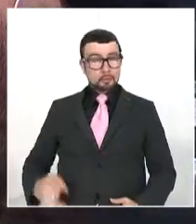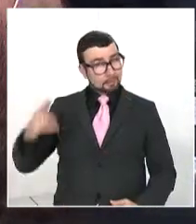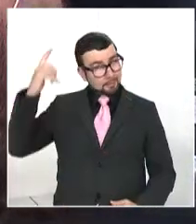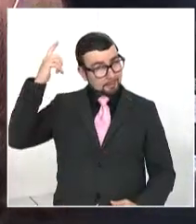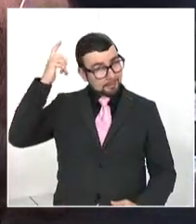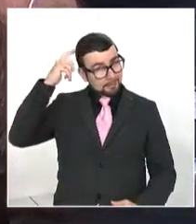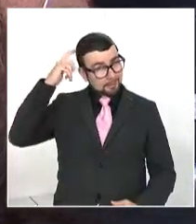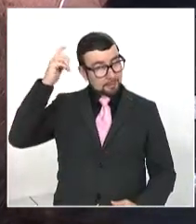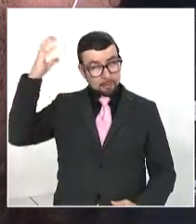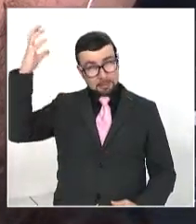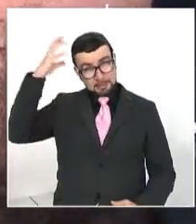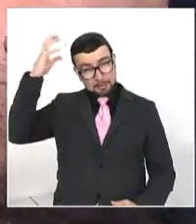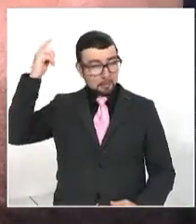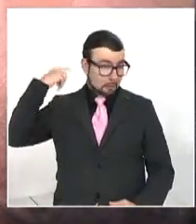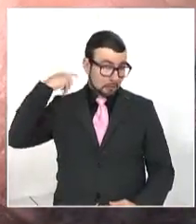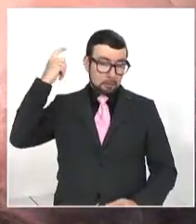Baja